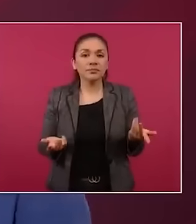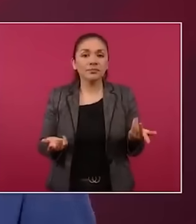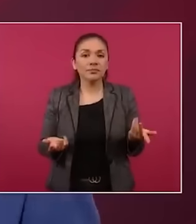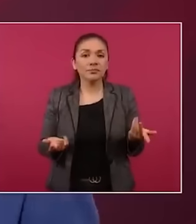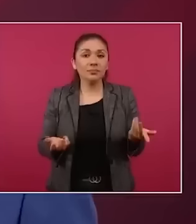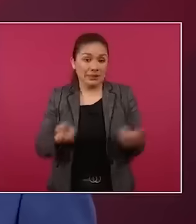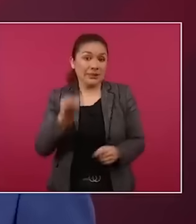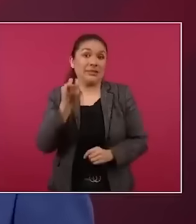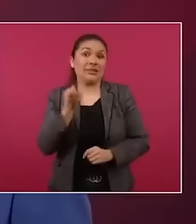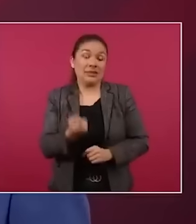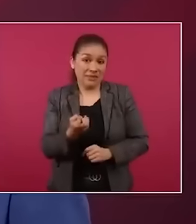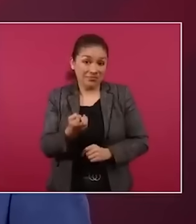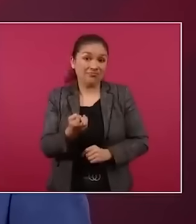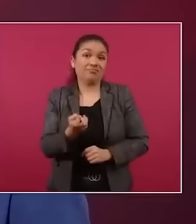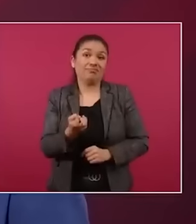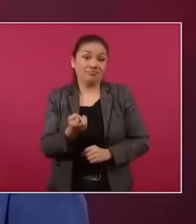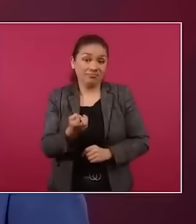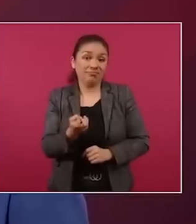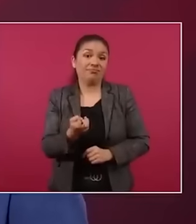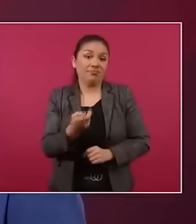Y esto tiene que quedar